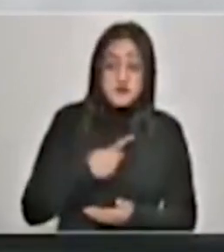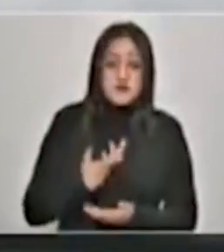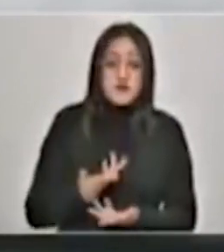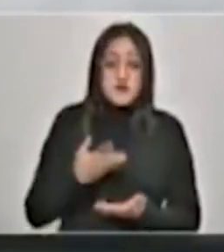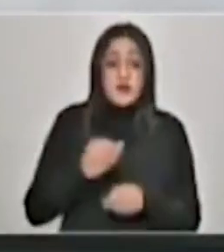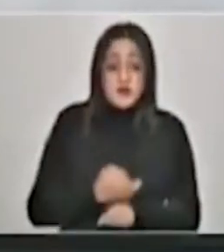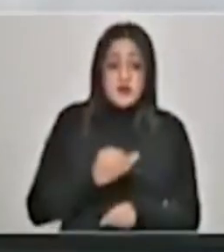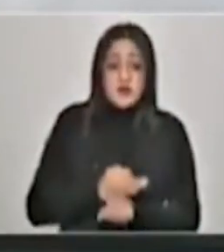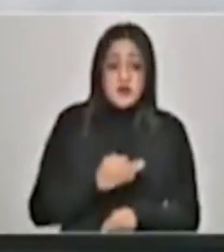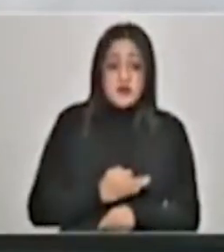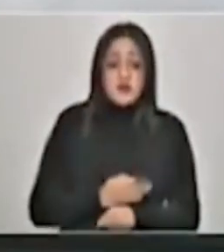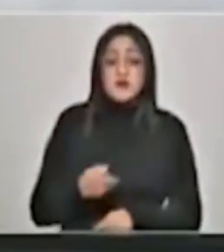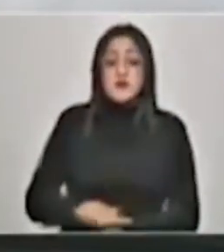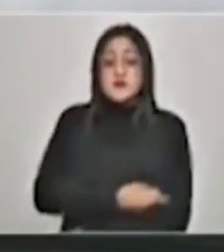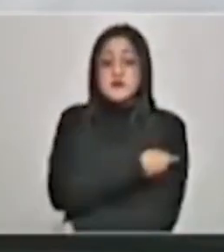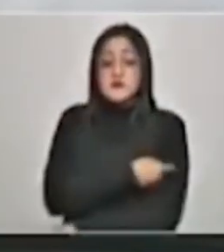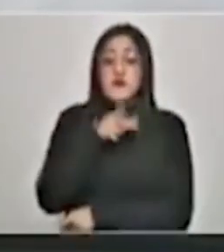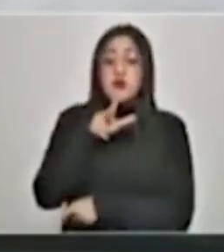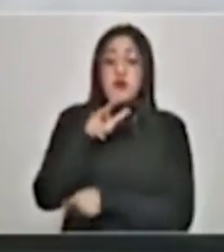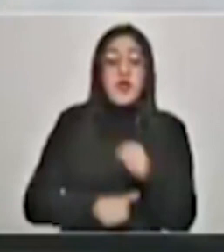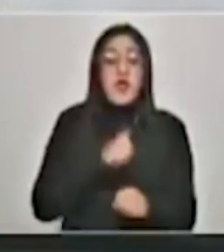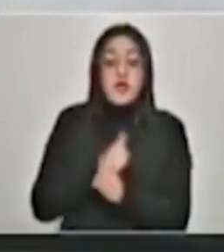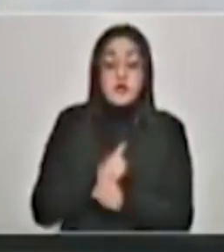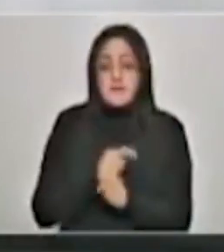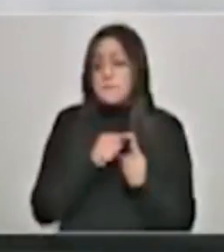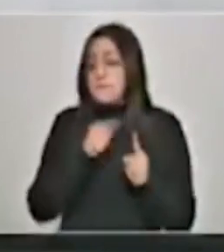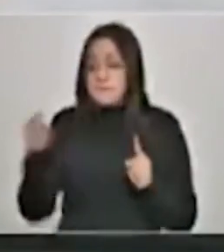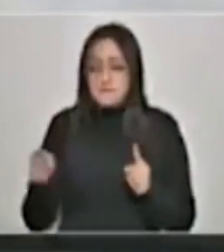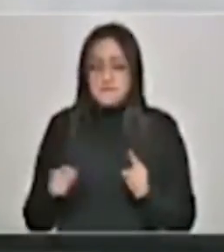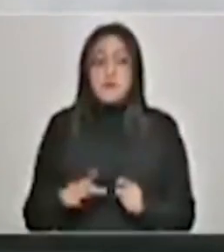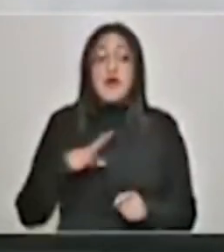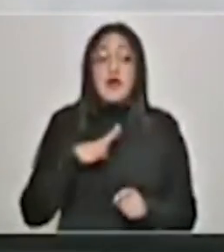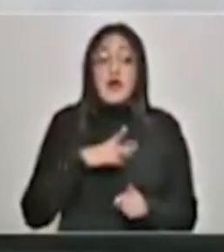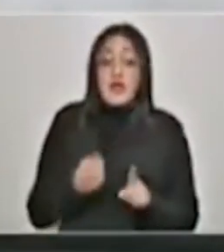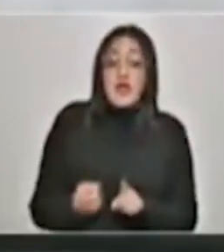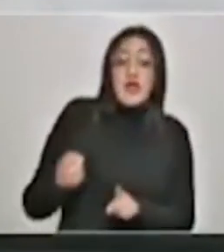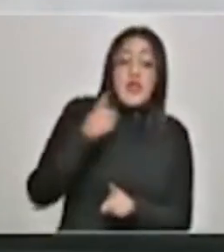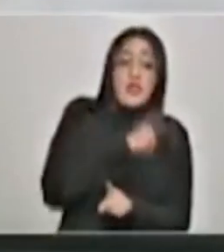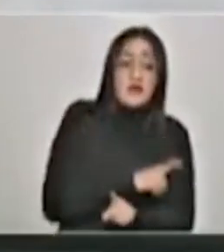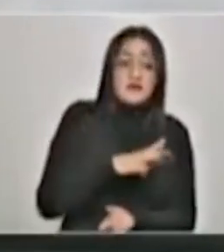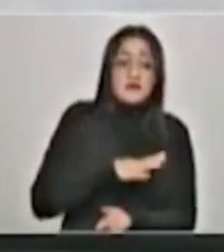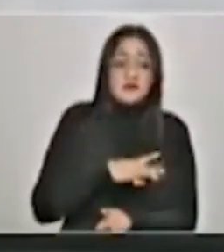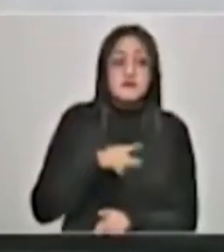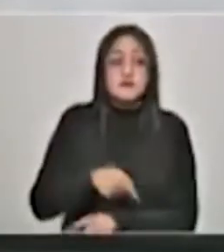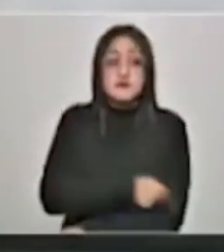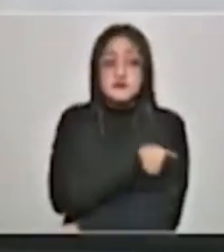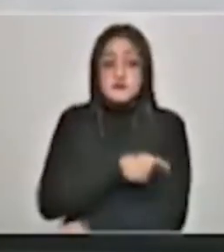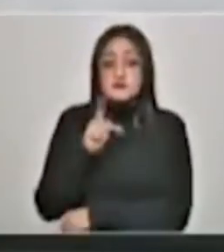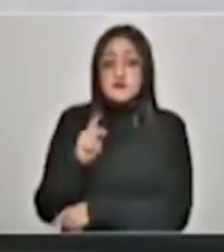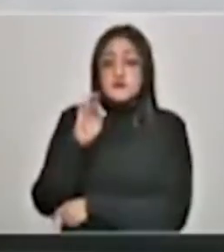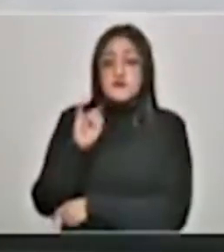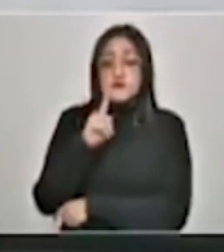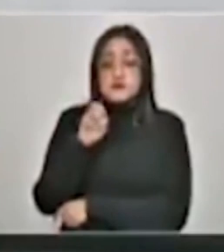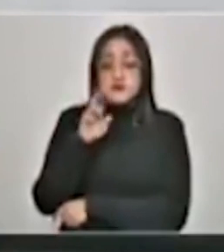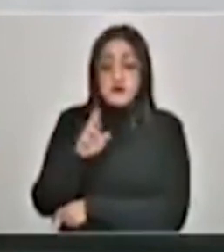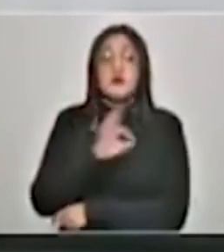tenemos es la vacunación de 18 y más. Si existiera un amparo, ya sabemos que el tipo de vacuna Pfizer sí